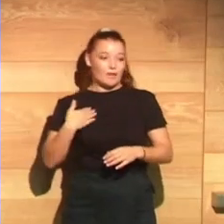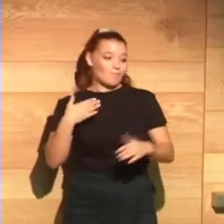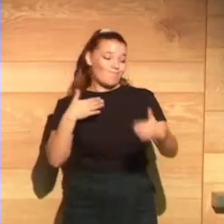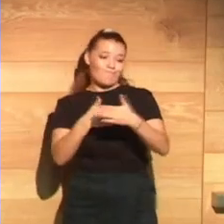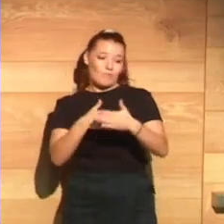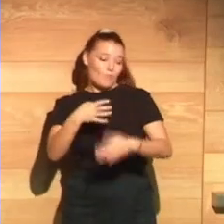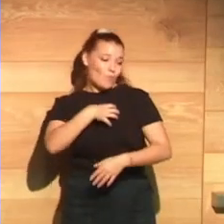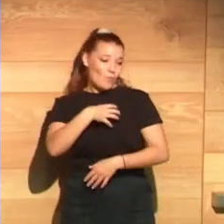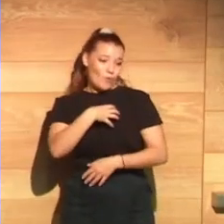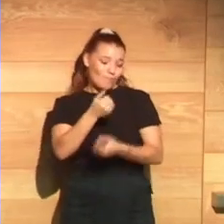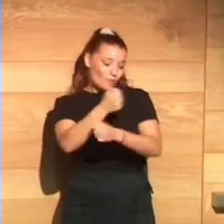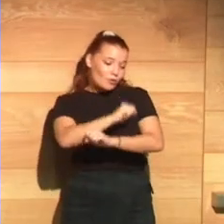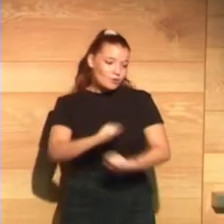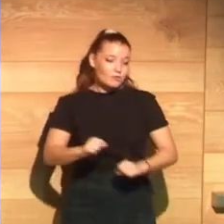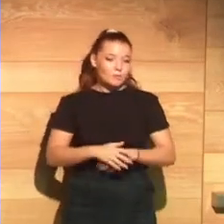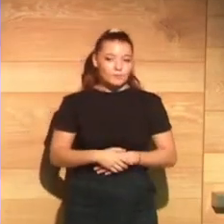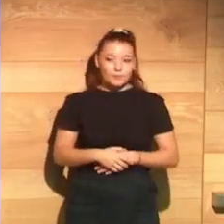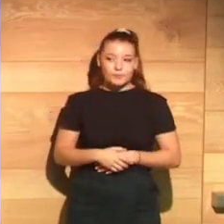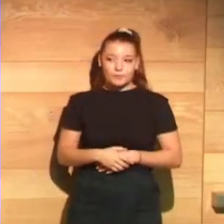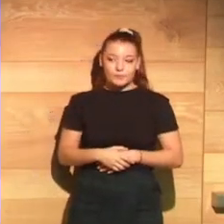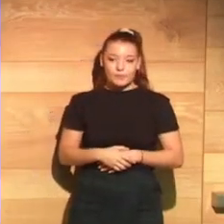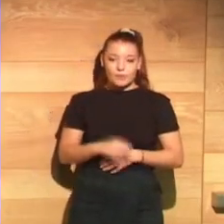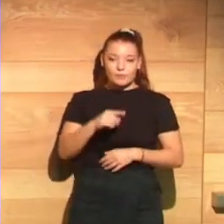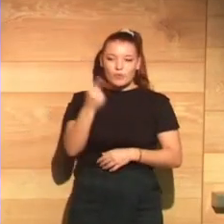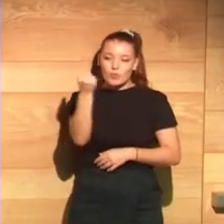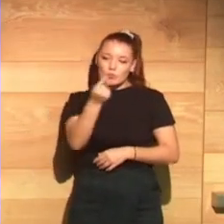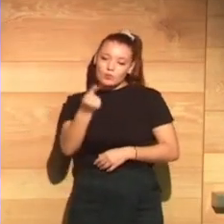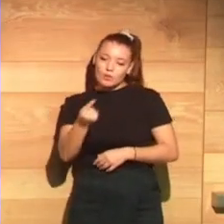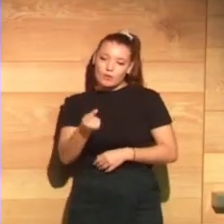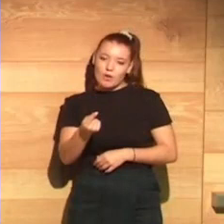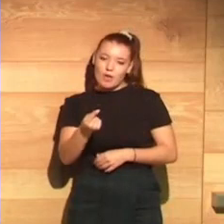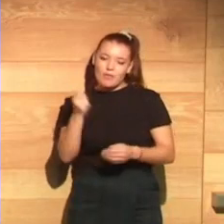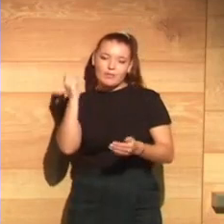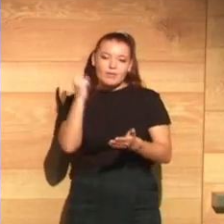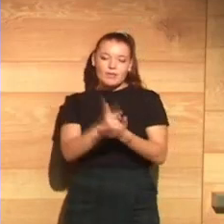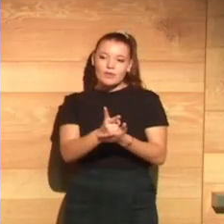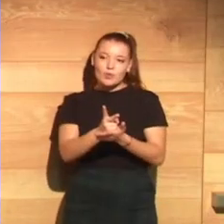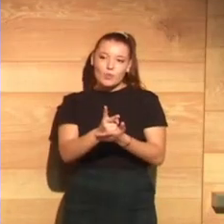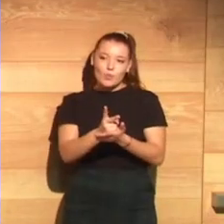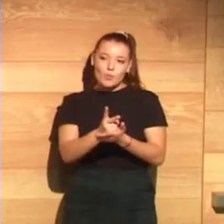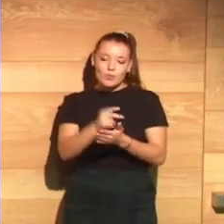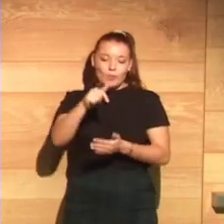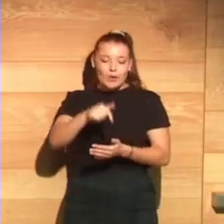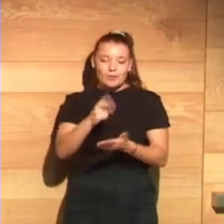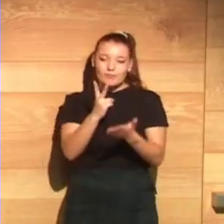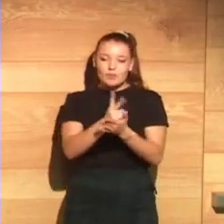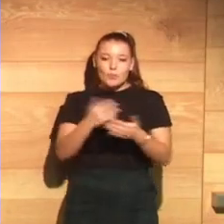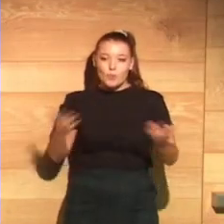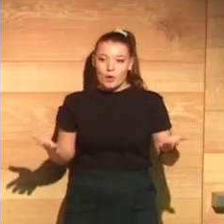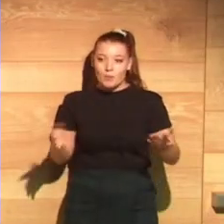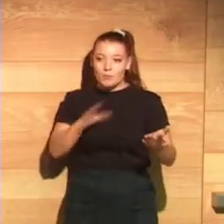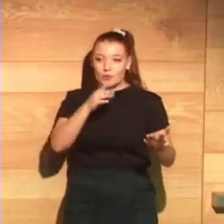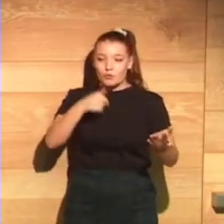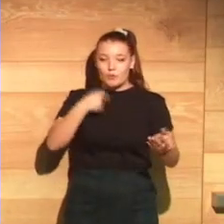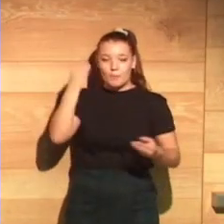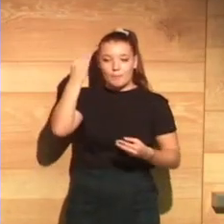lo permiten. Eso es tremendo. Y para ti como ilustradora, ¿cuál ha sido el reto aquí?